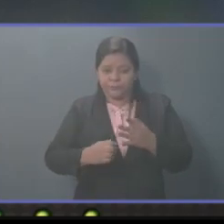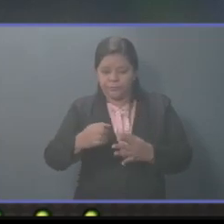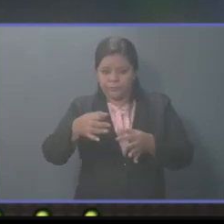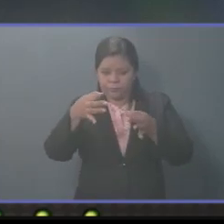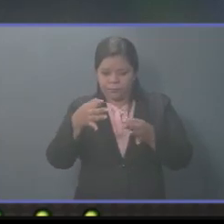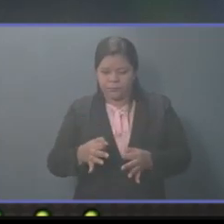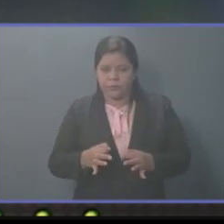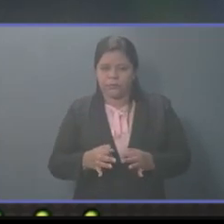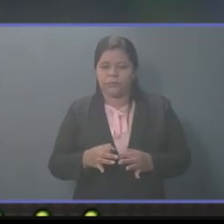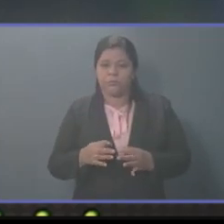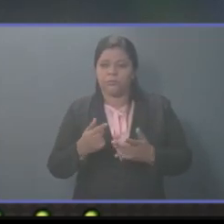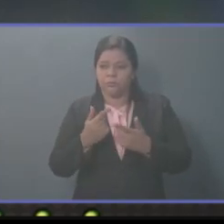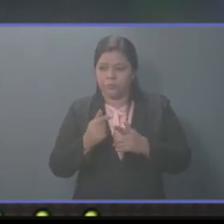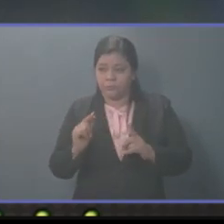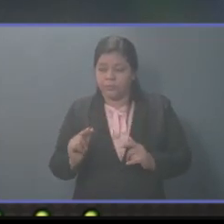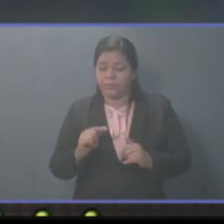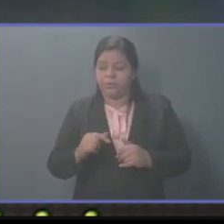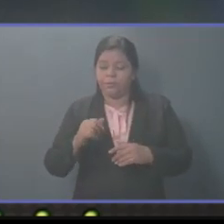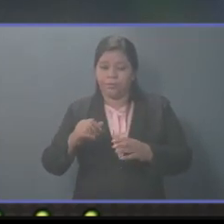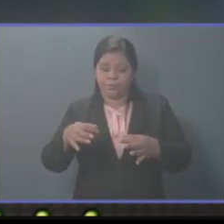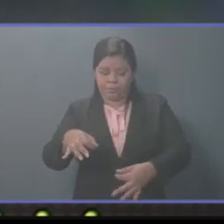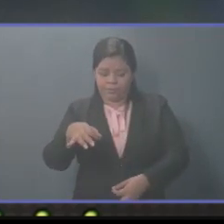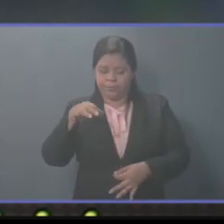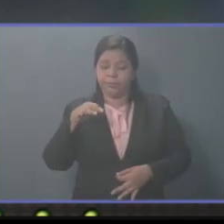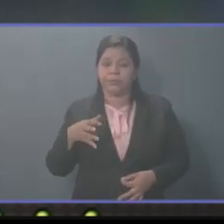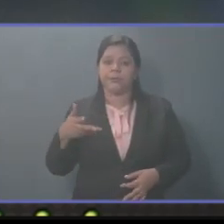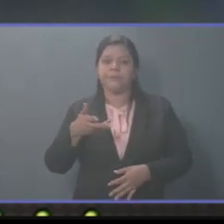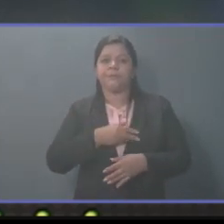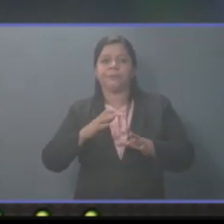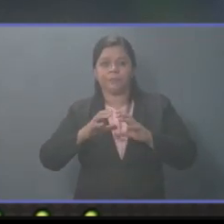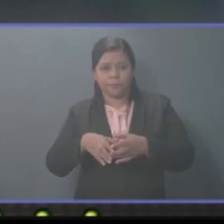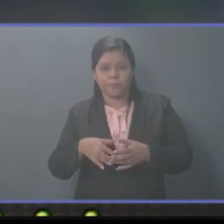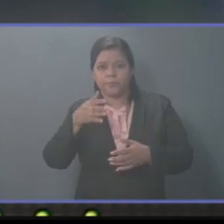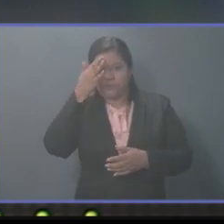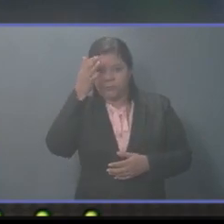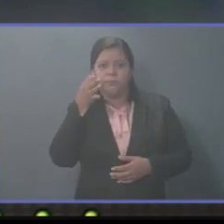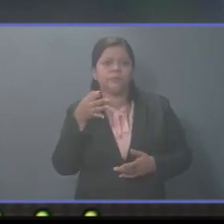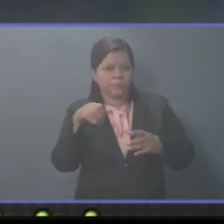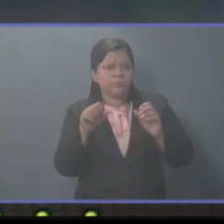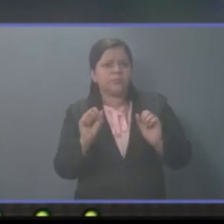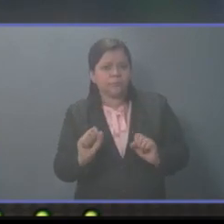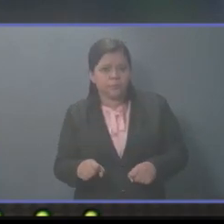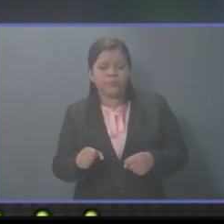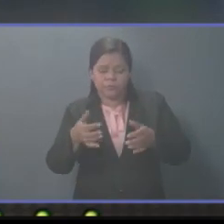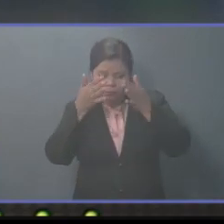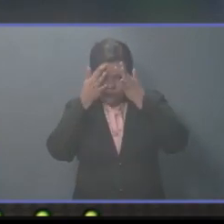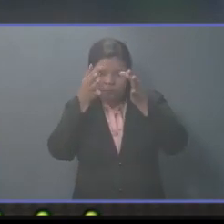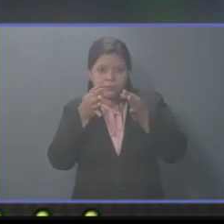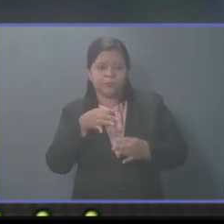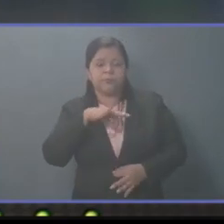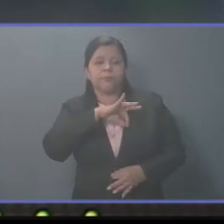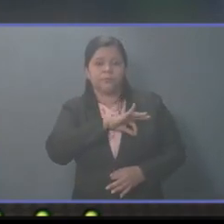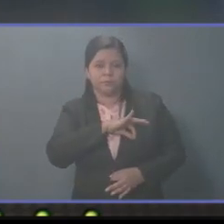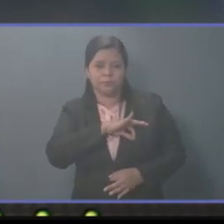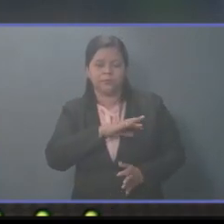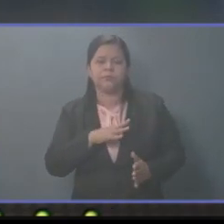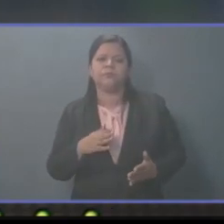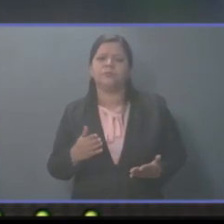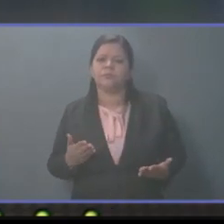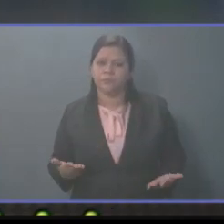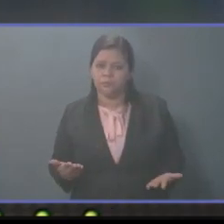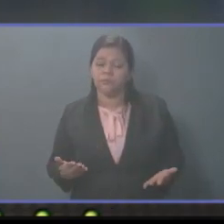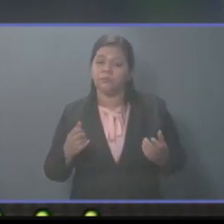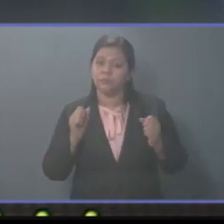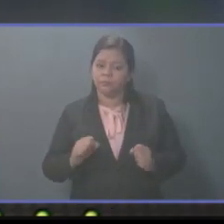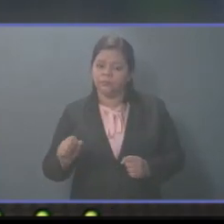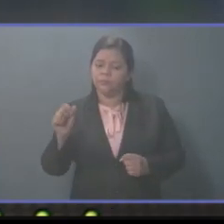Honoríficas, Gratificaciones y Títulos, la comisión que suscribe considera procedente emitir dictamen favorable. En el sentido,